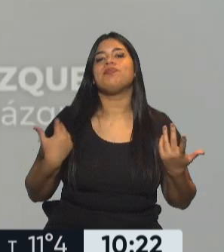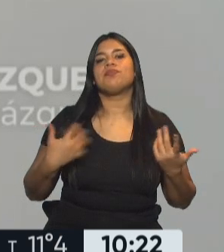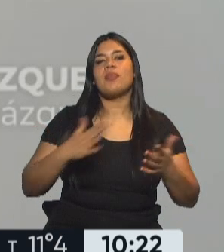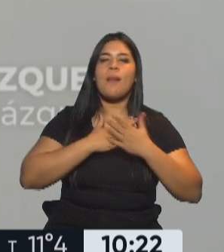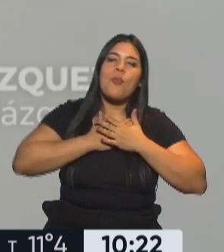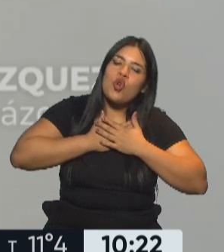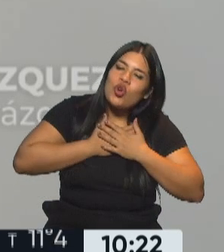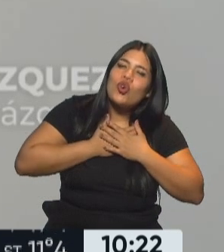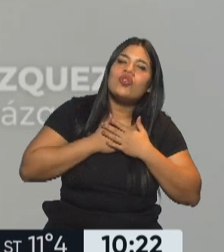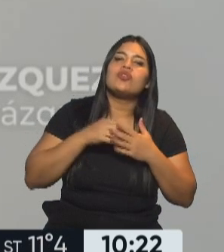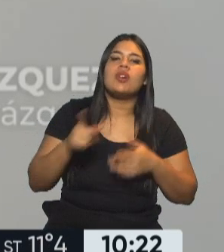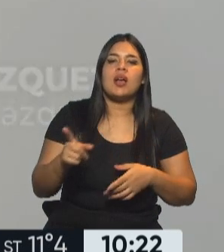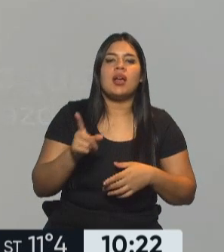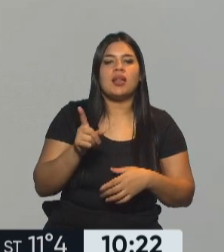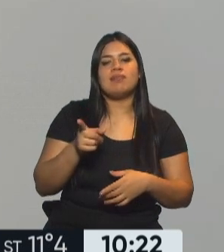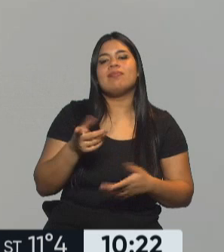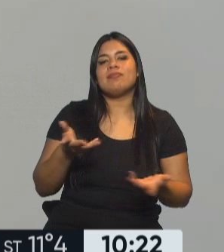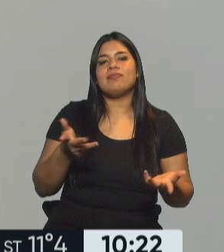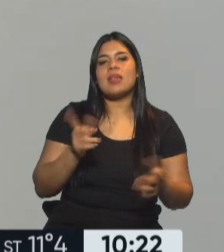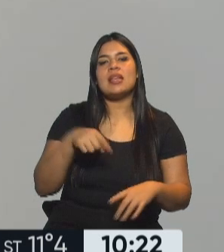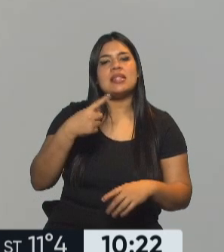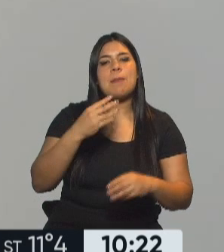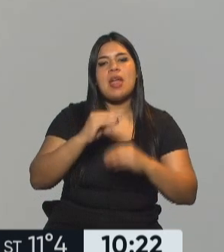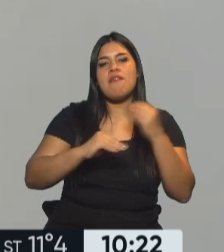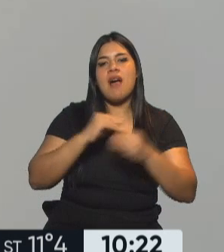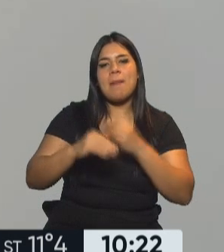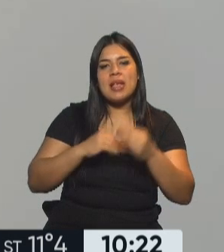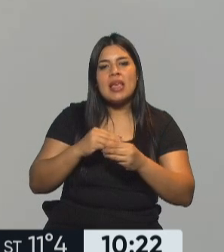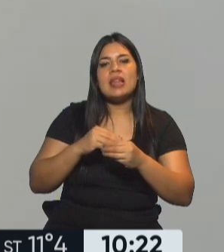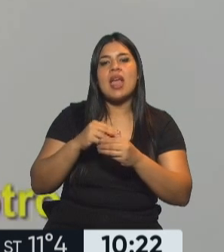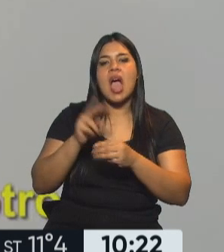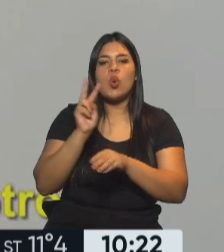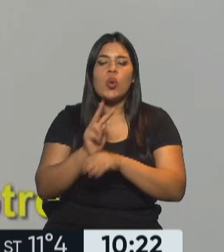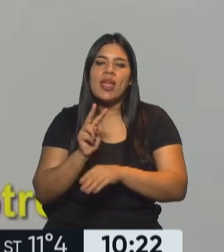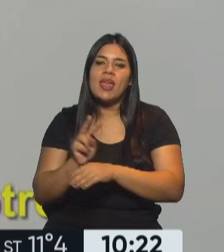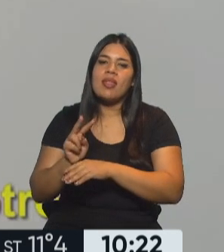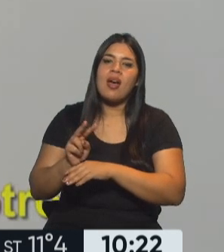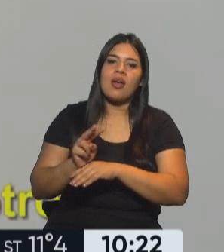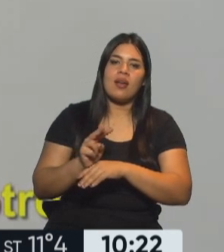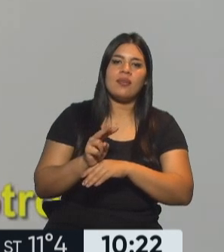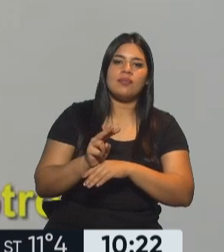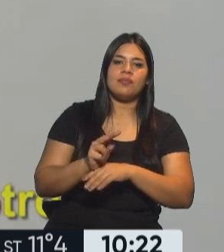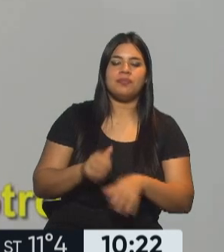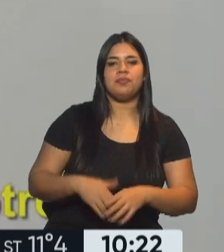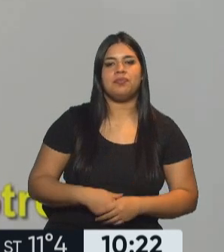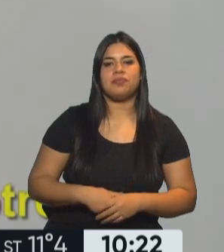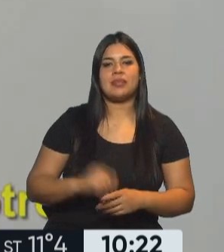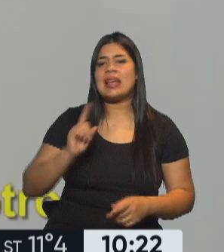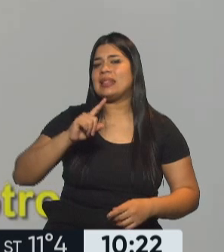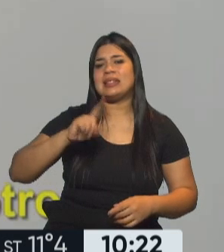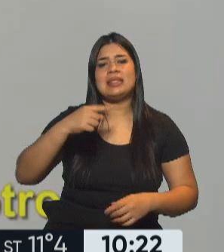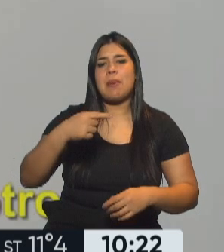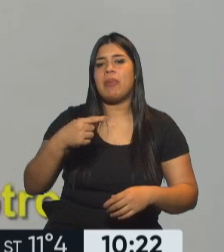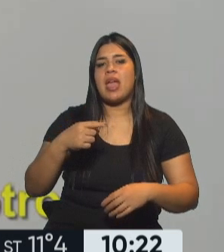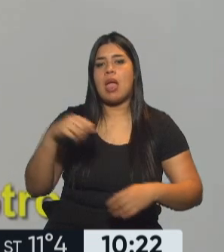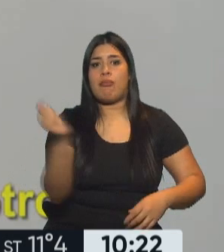cariñosa, se ocupaba mucho de la familia, siempre estaba corriendo de un lado para el otro para